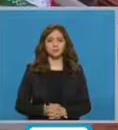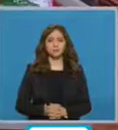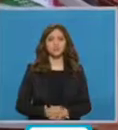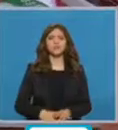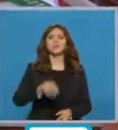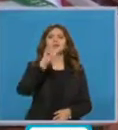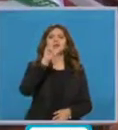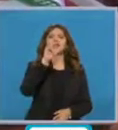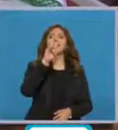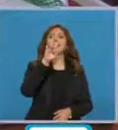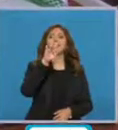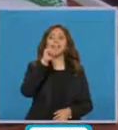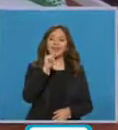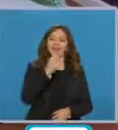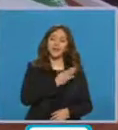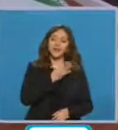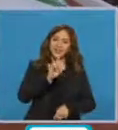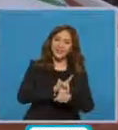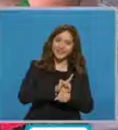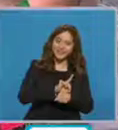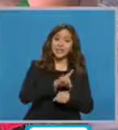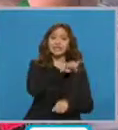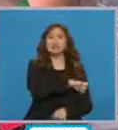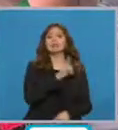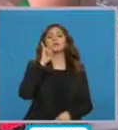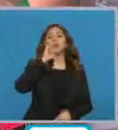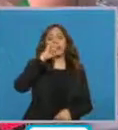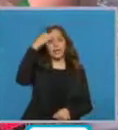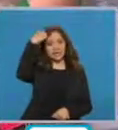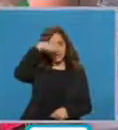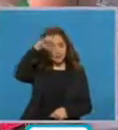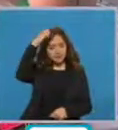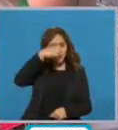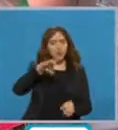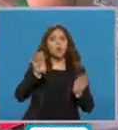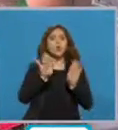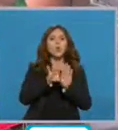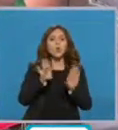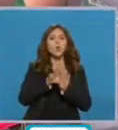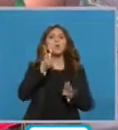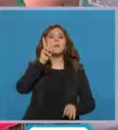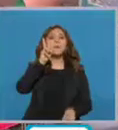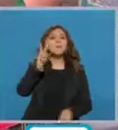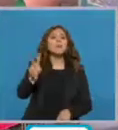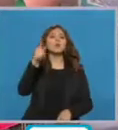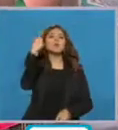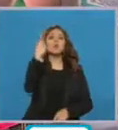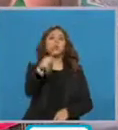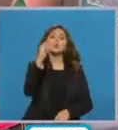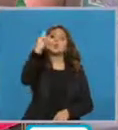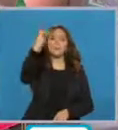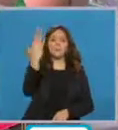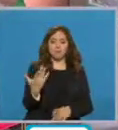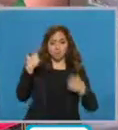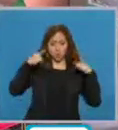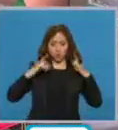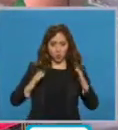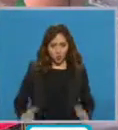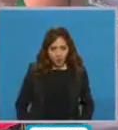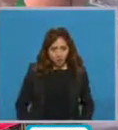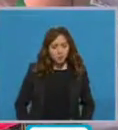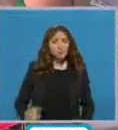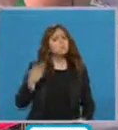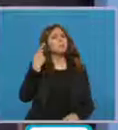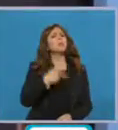Ivette Crespi, muy buenos días, bienvenida, nuestra especialista en consultoría de imagen. Hola, buenos y es días. que, buenos Hola, días,